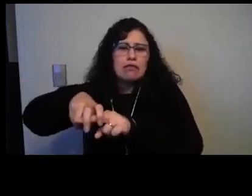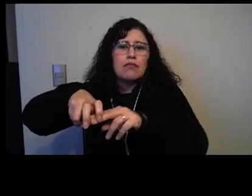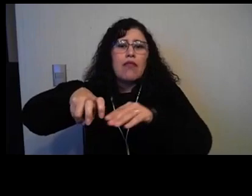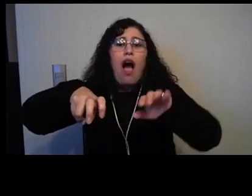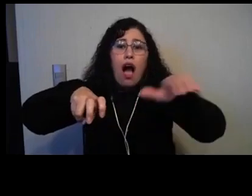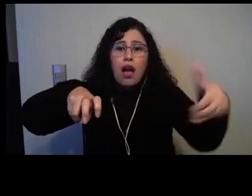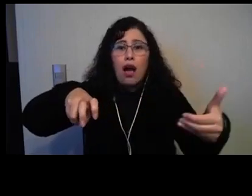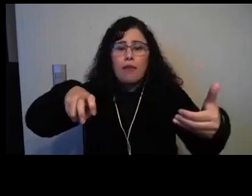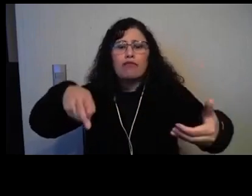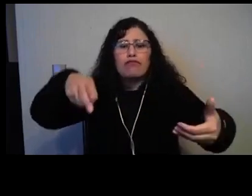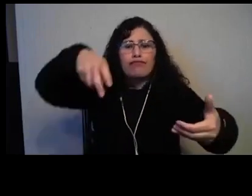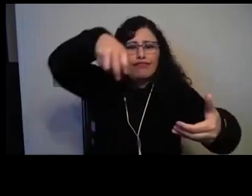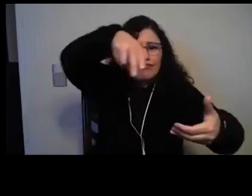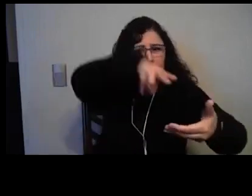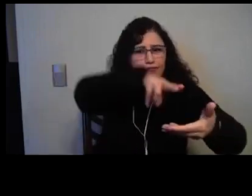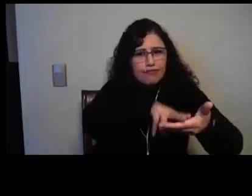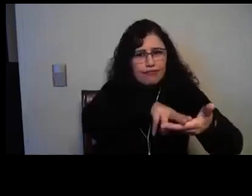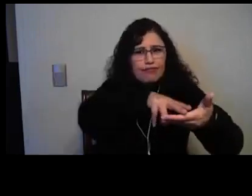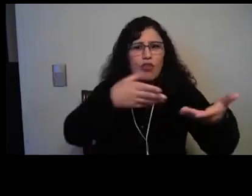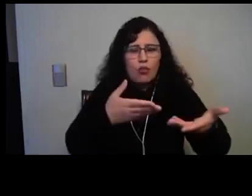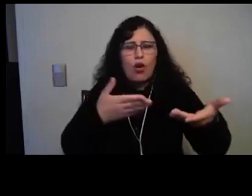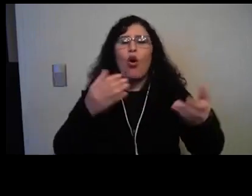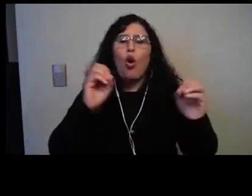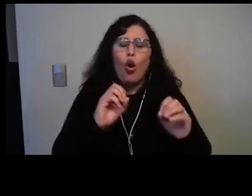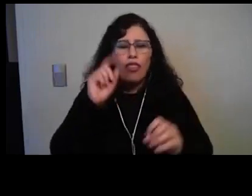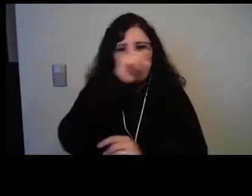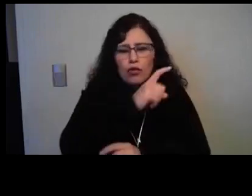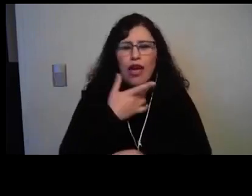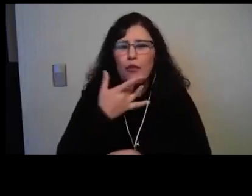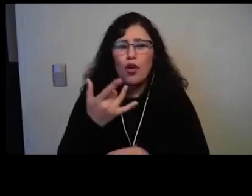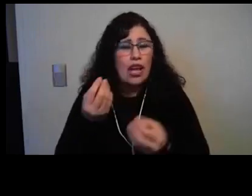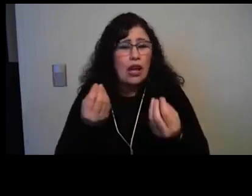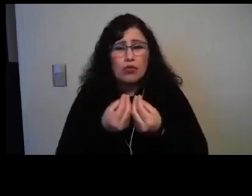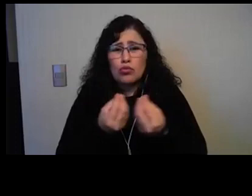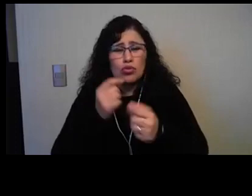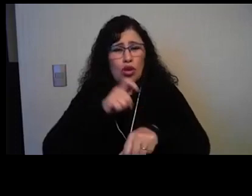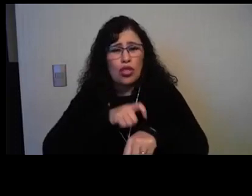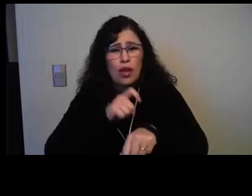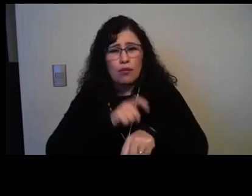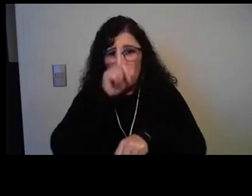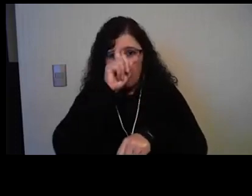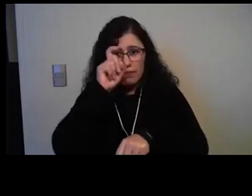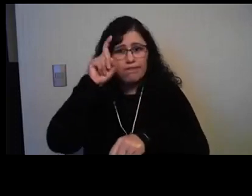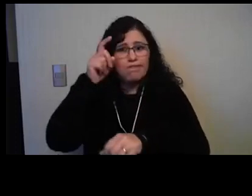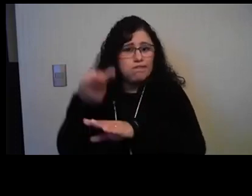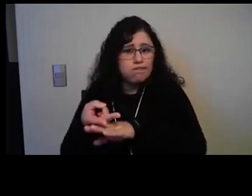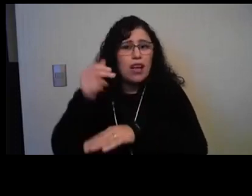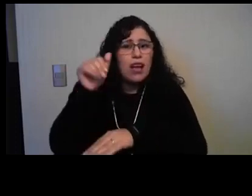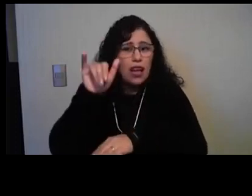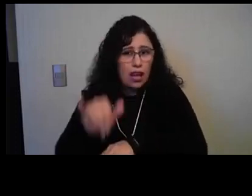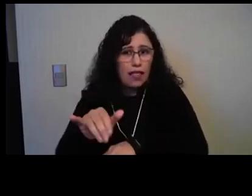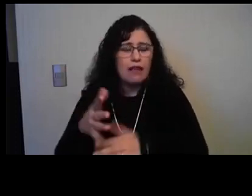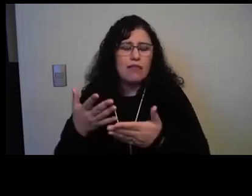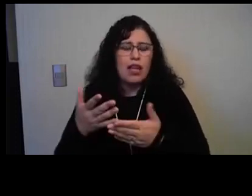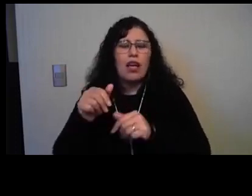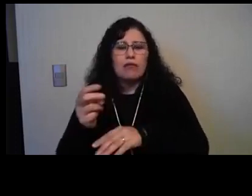silla, dificultades, por ejemplo, porque ha pasado mucho tiempo hospitalizado en una unidad y recién se